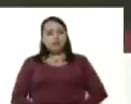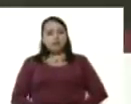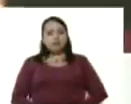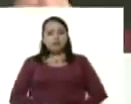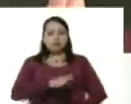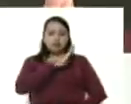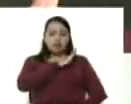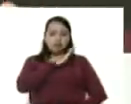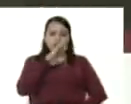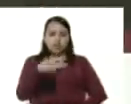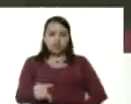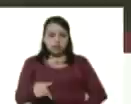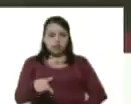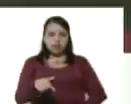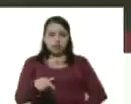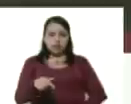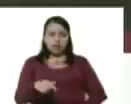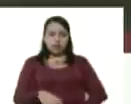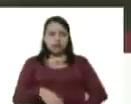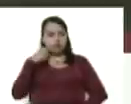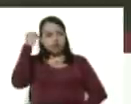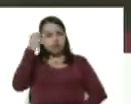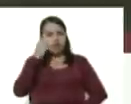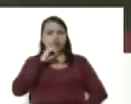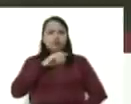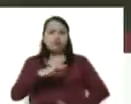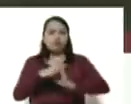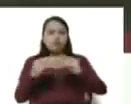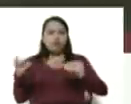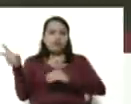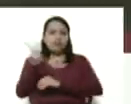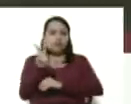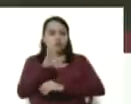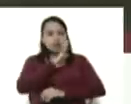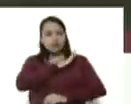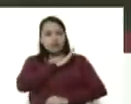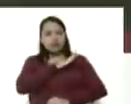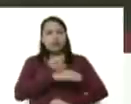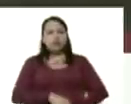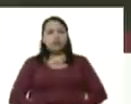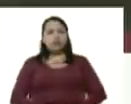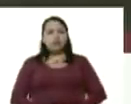tenemos aquí nuestras razones históricas, como todos los venezolanos y venezolanos la tenemos.